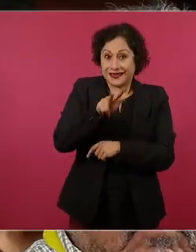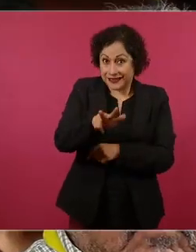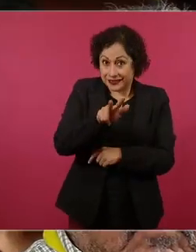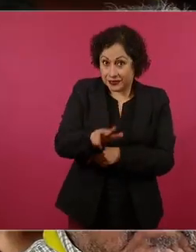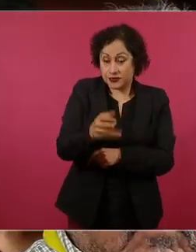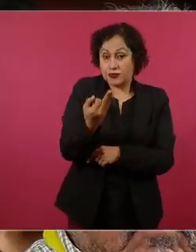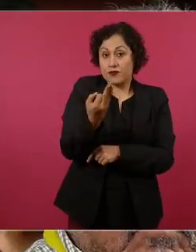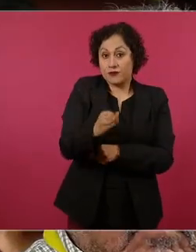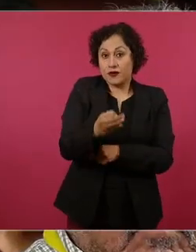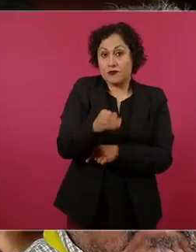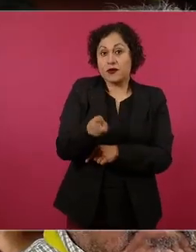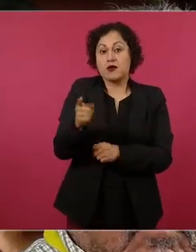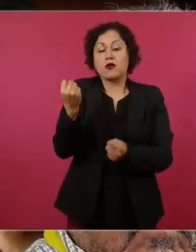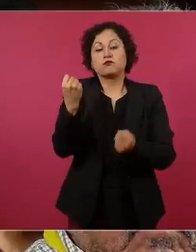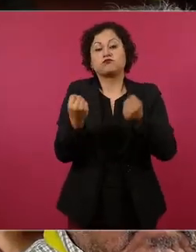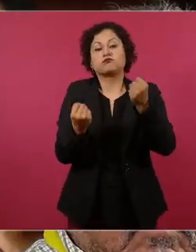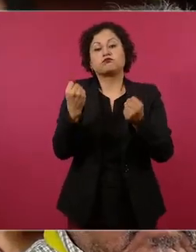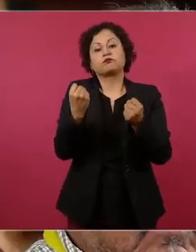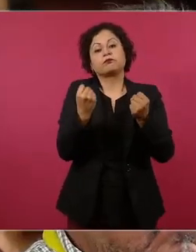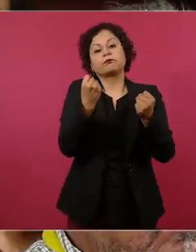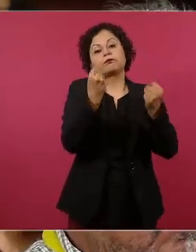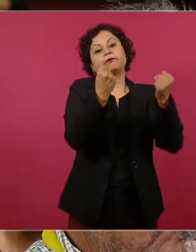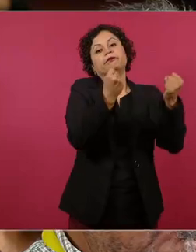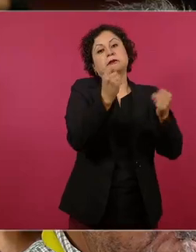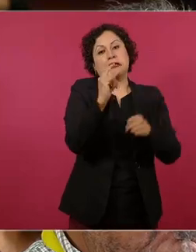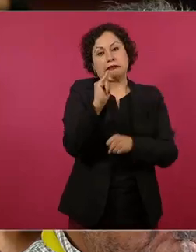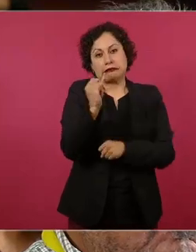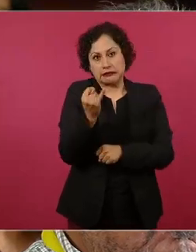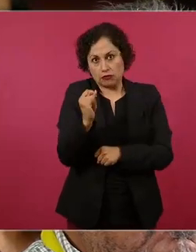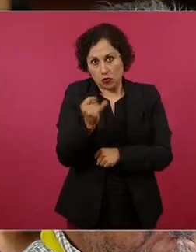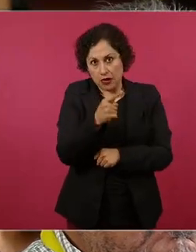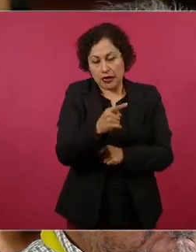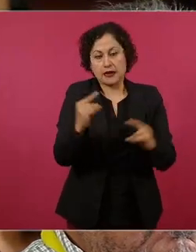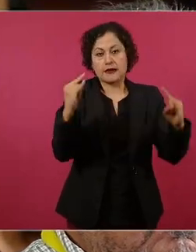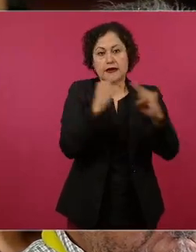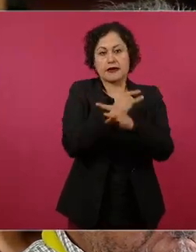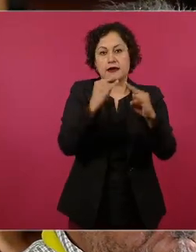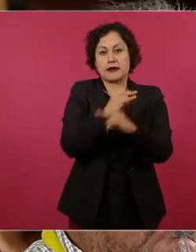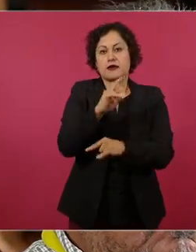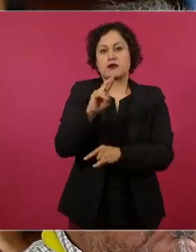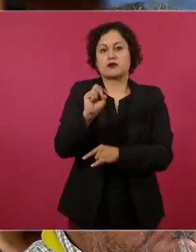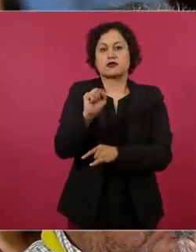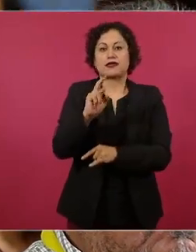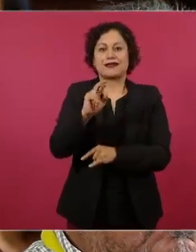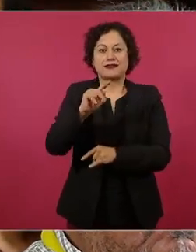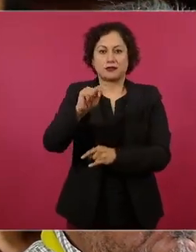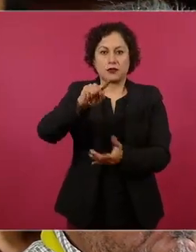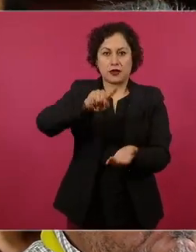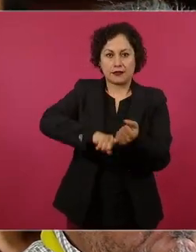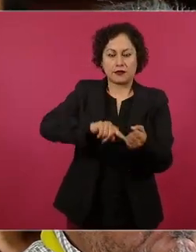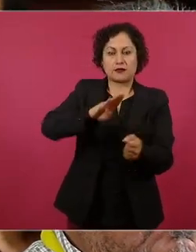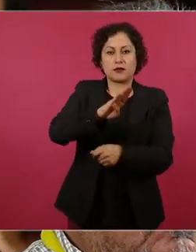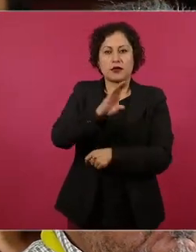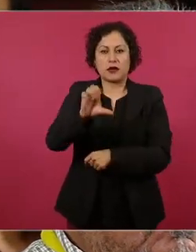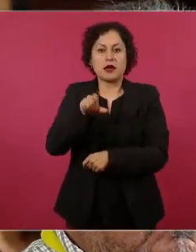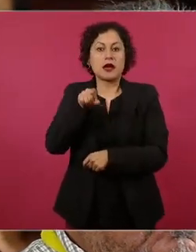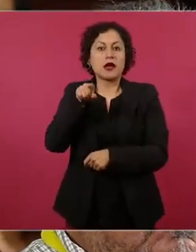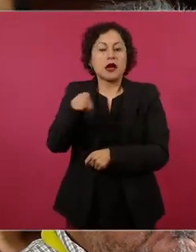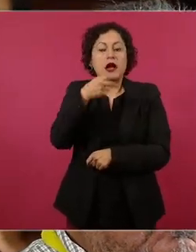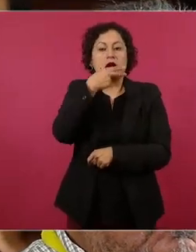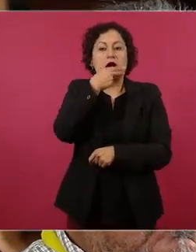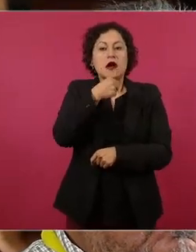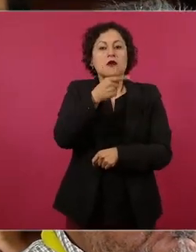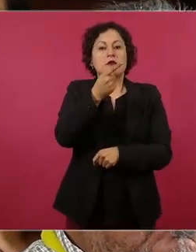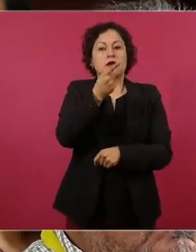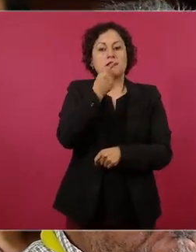precisamente a Tijuana, a la altura de la caseta de Ciudad Rosarito, Baja California, son detenidos por agentes de la